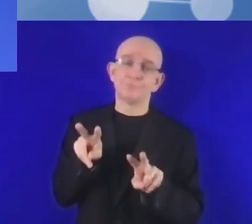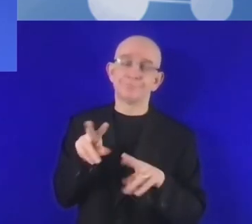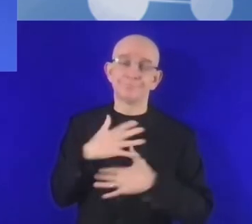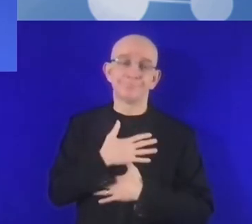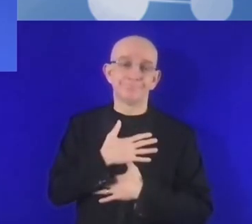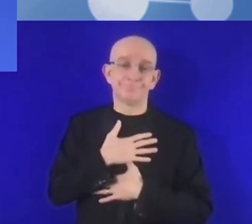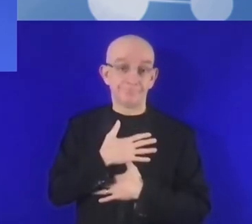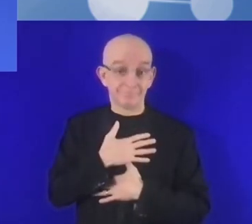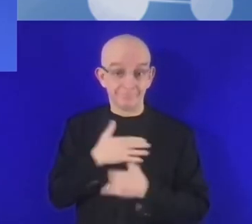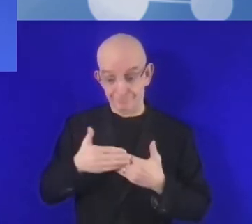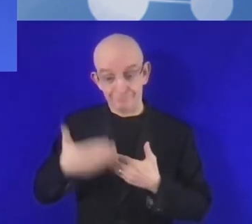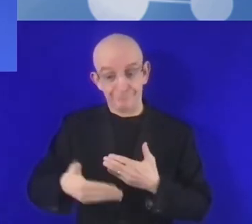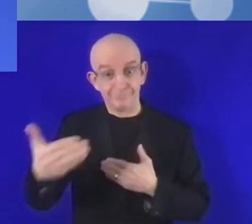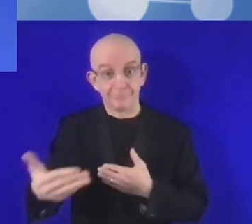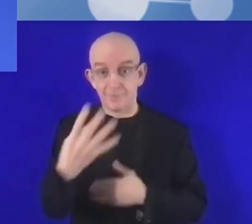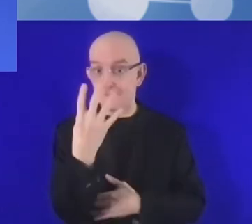numerosos eventos.